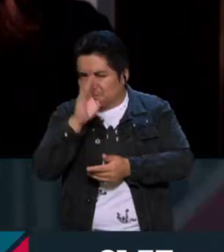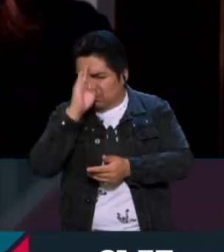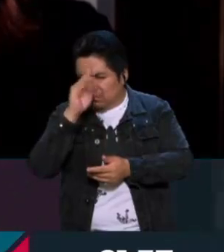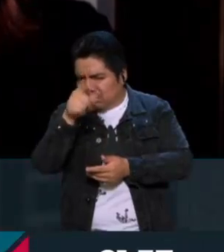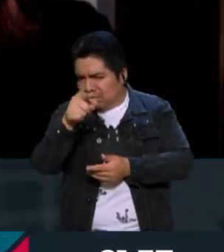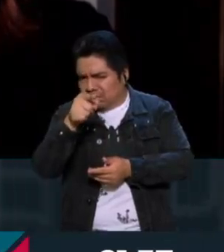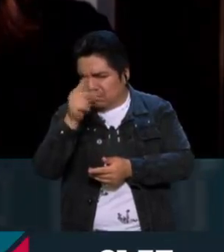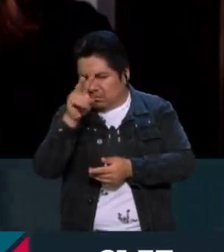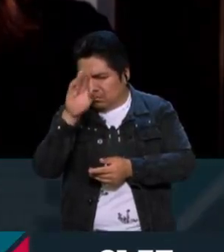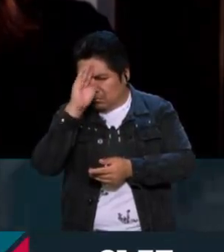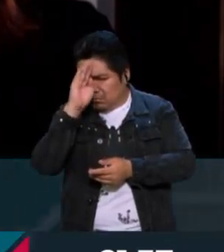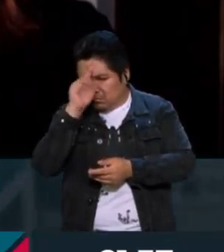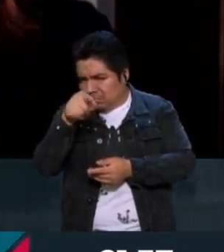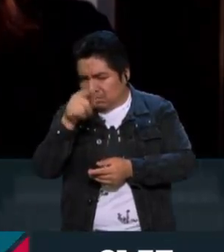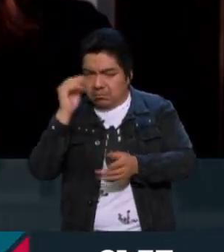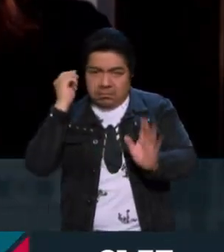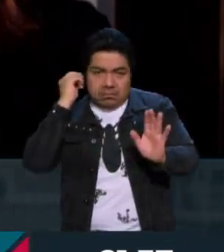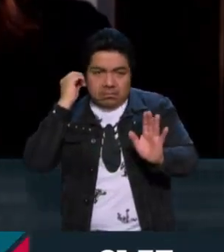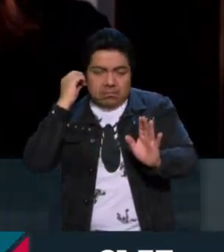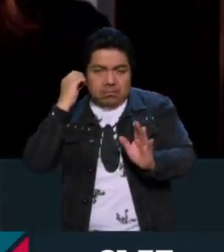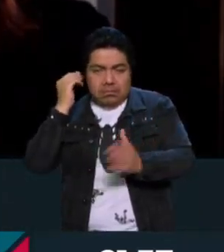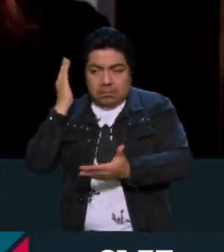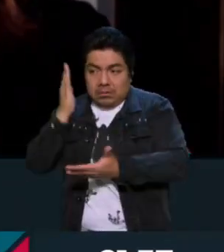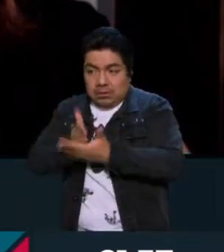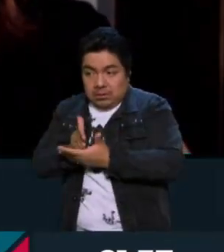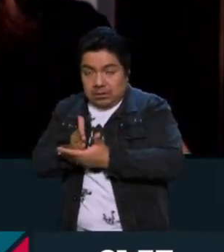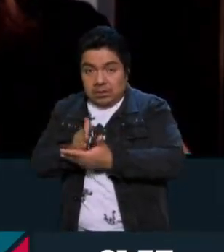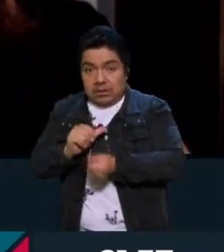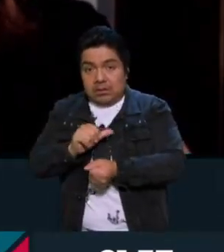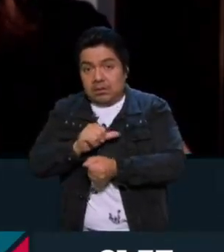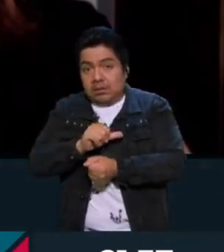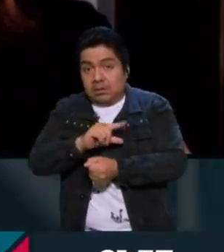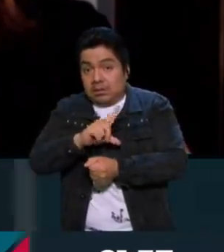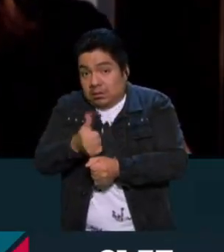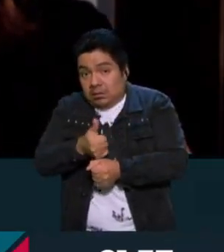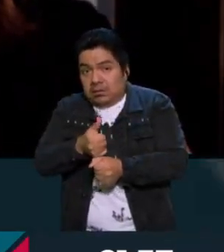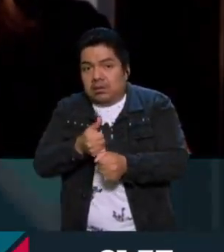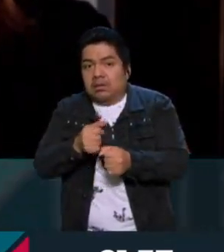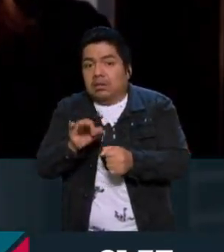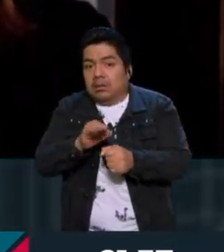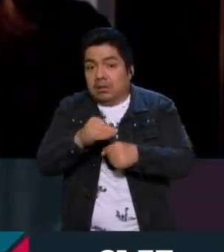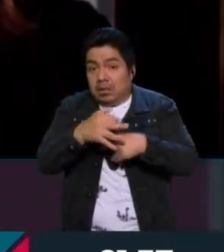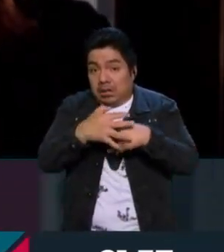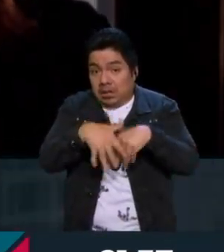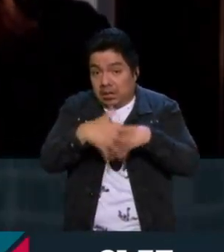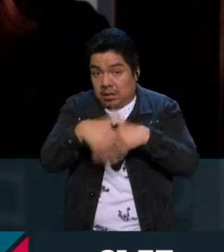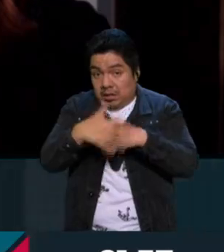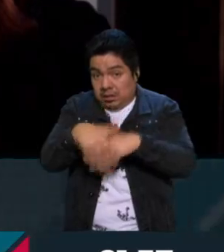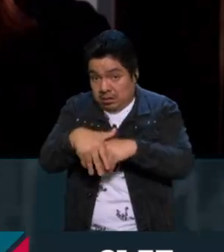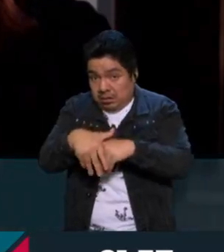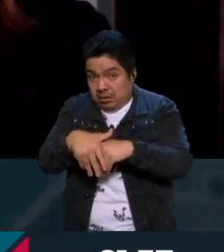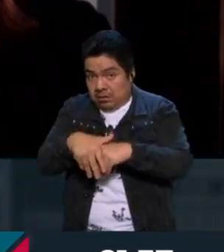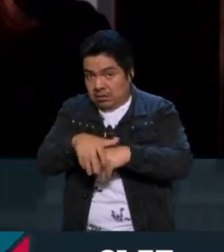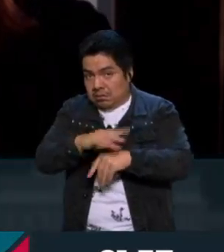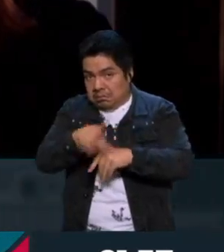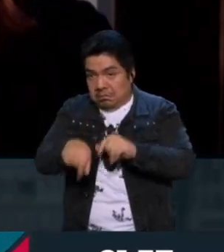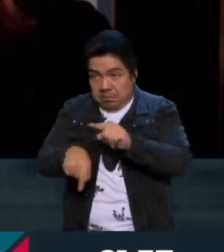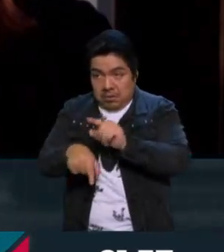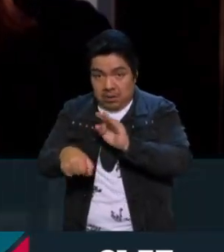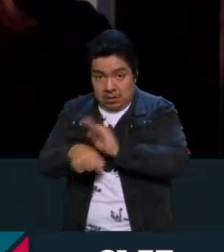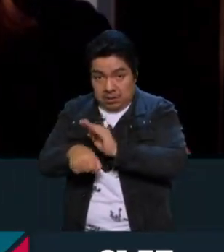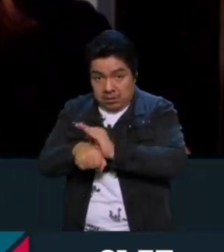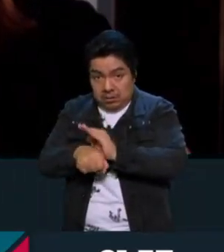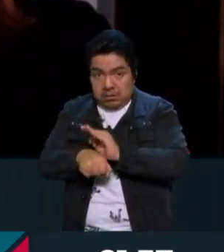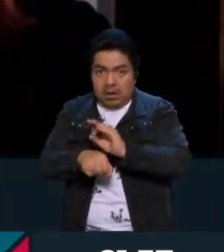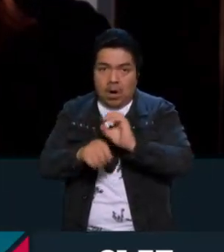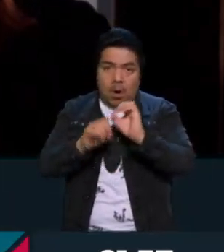tu perspectiva, que probablemente este paro pueda derivar en, a lo mejor, movilizaciones a favor de las personas juzgadoras, de los trabajadores del Poder